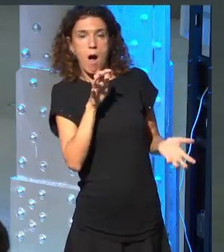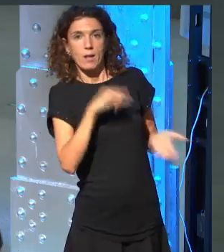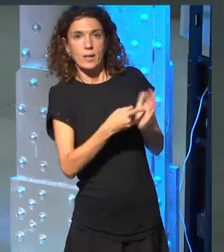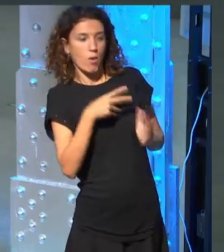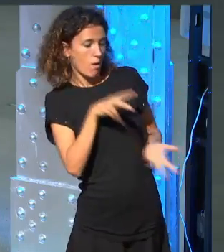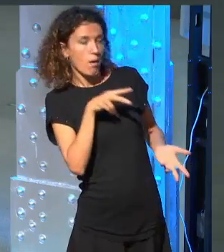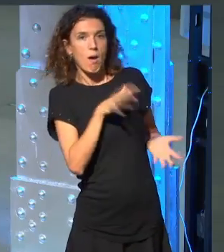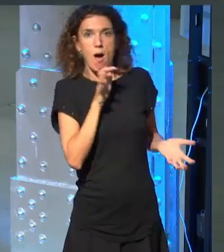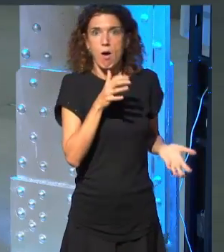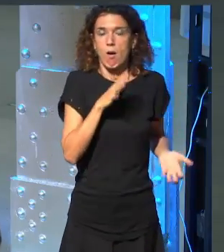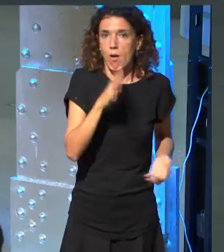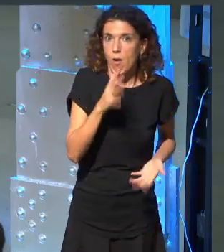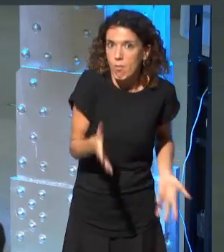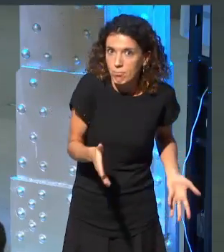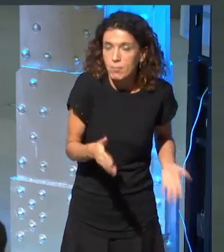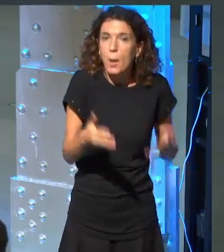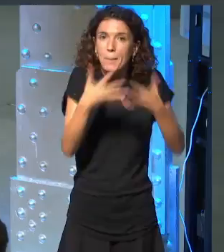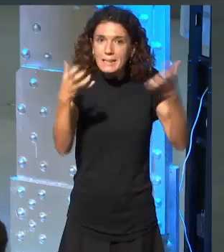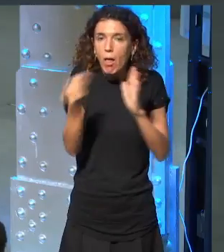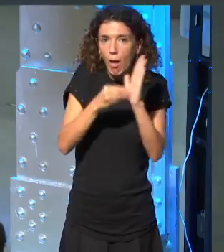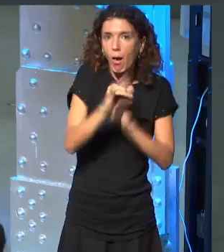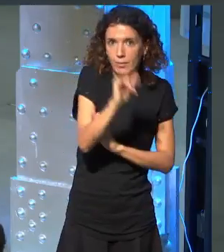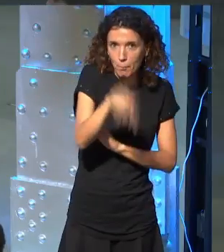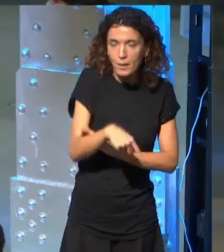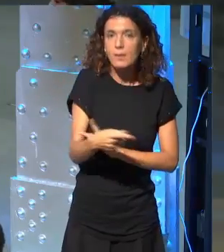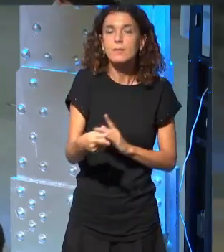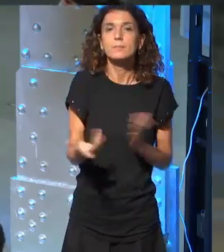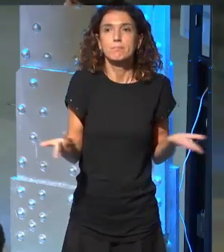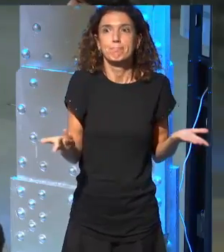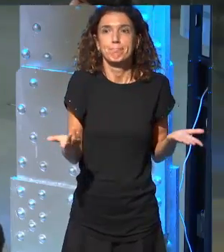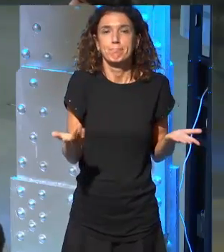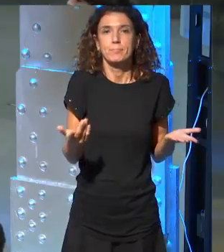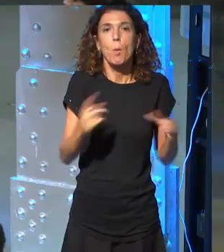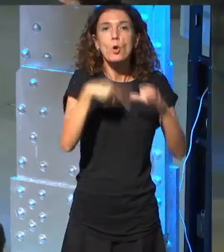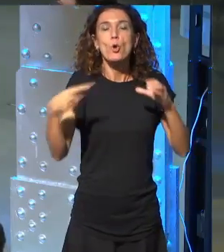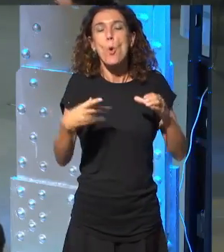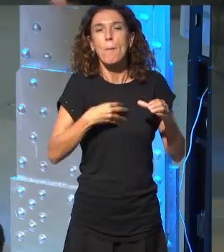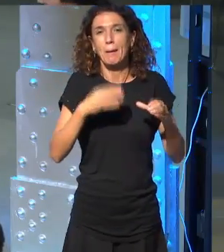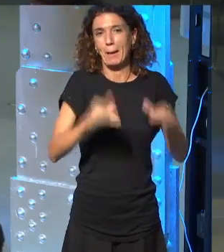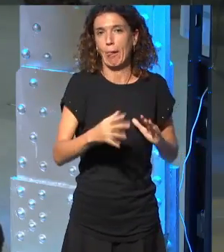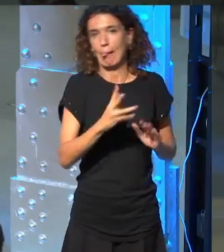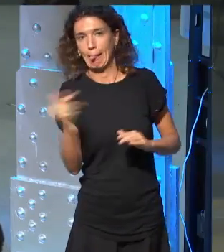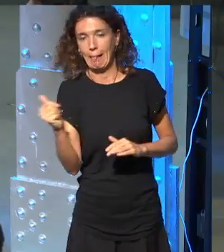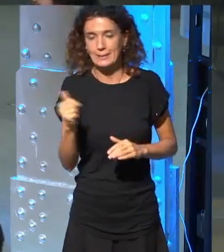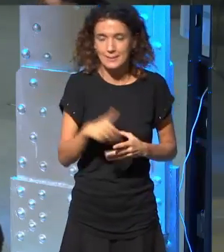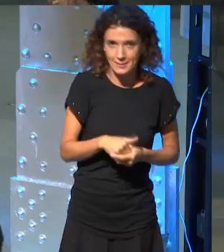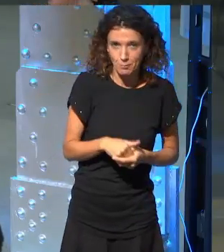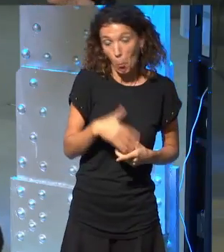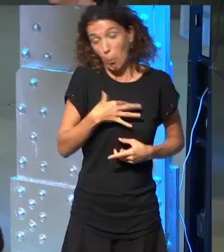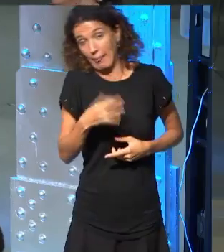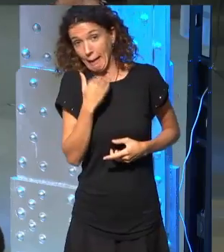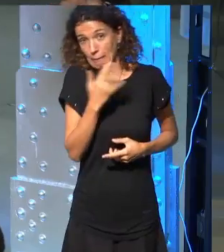también estaban dentro los papeles higiénicos con los mensajes. Y cuando se fue había un rollo de papel menos. Claro, igual se